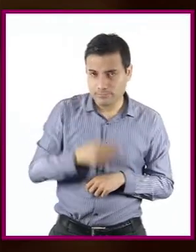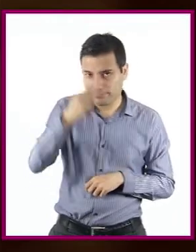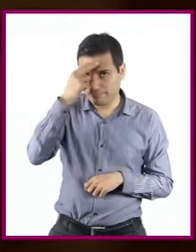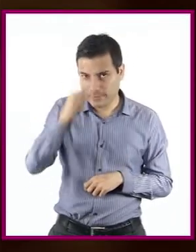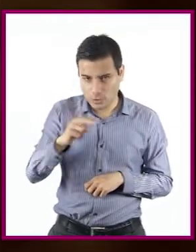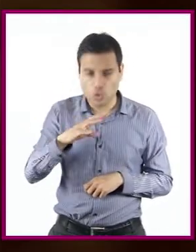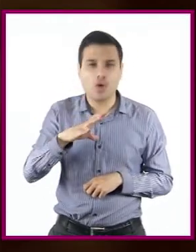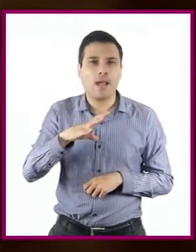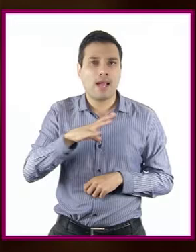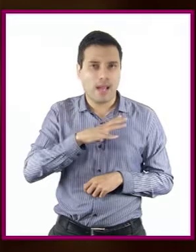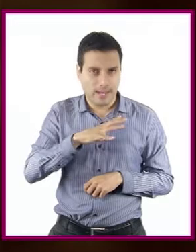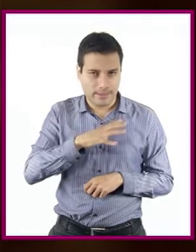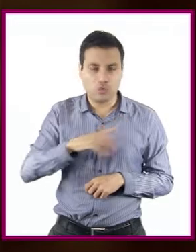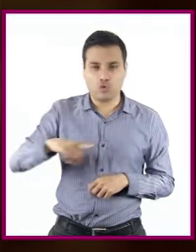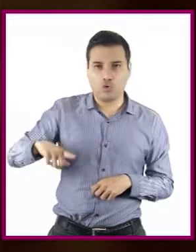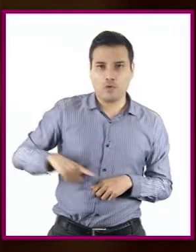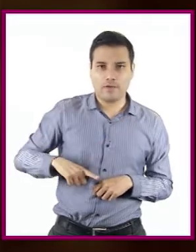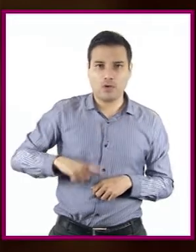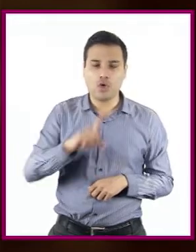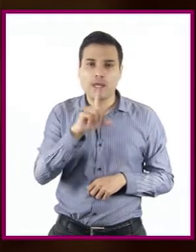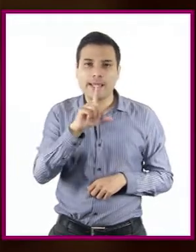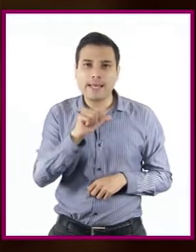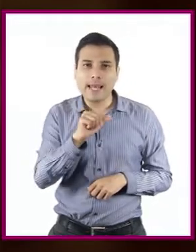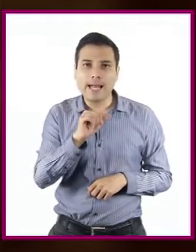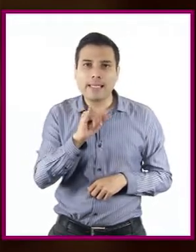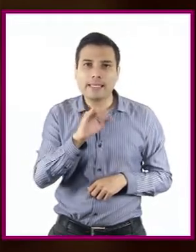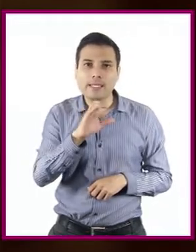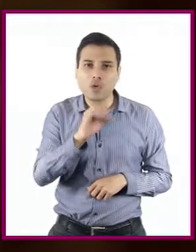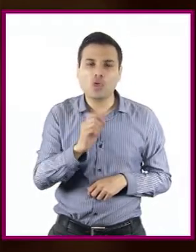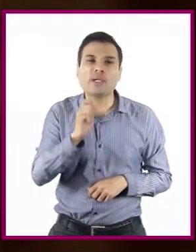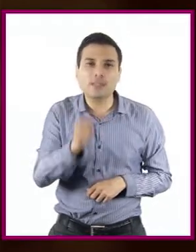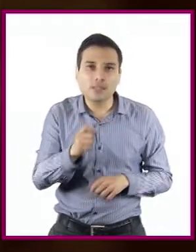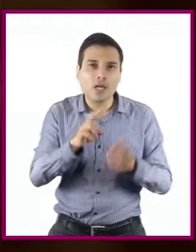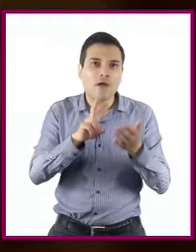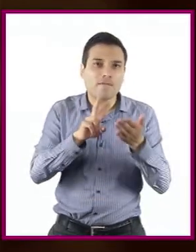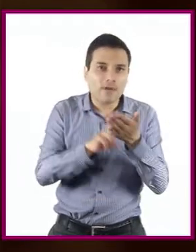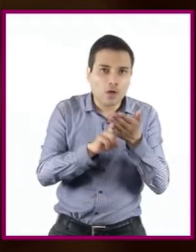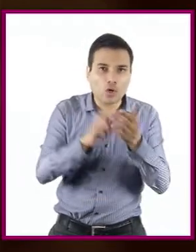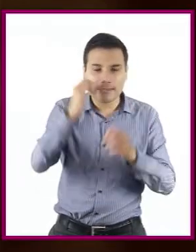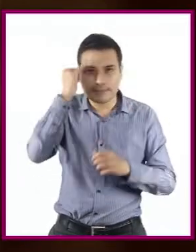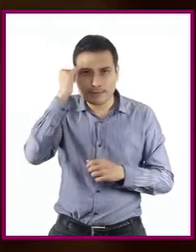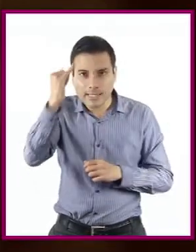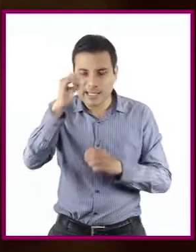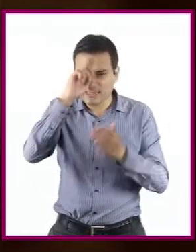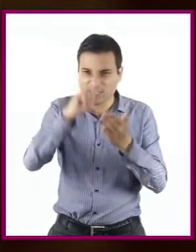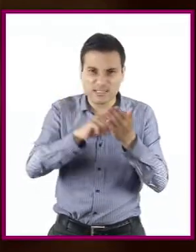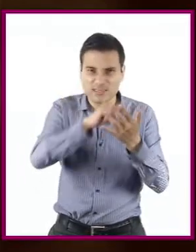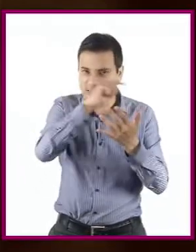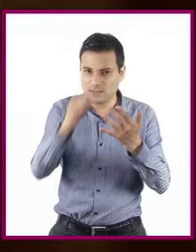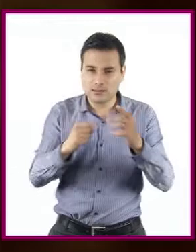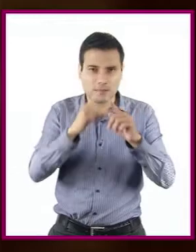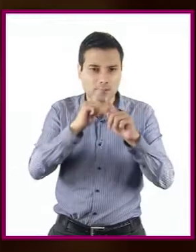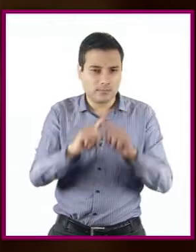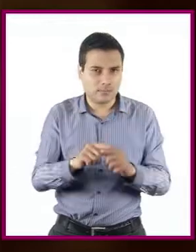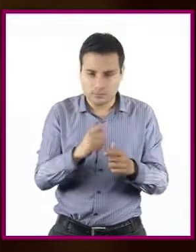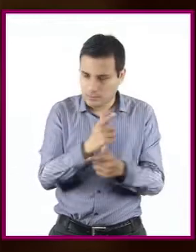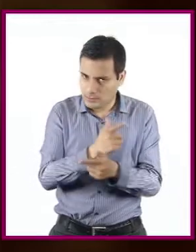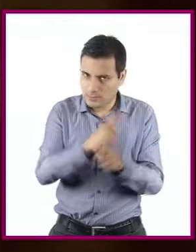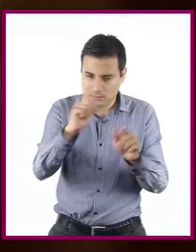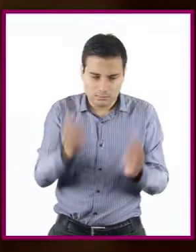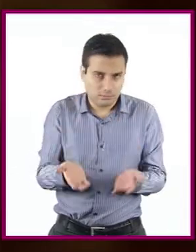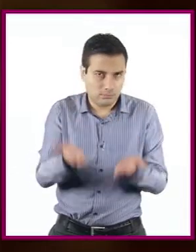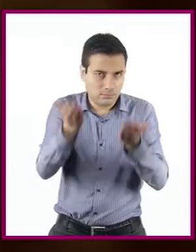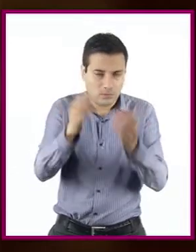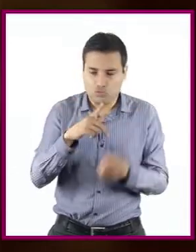un Estado laico que garantiza que todos los valores, ideas, convicciones y creencias tengan lugar en el ámbito personal